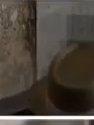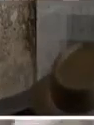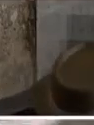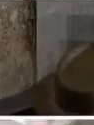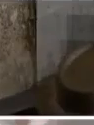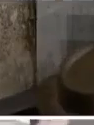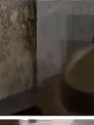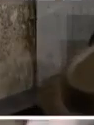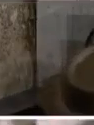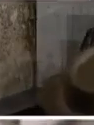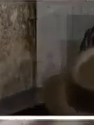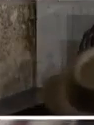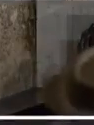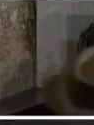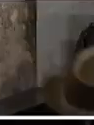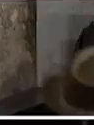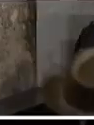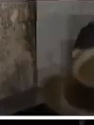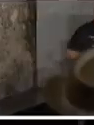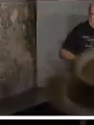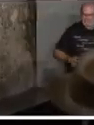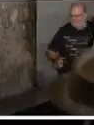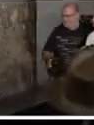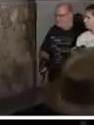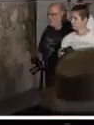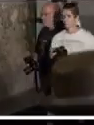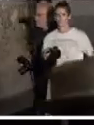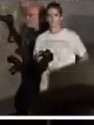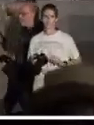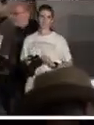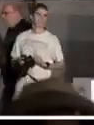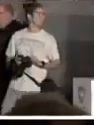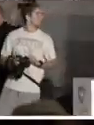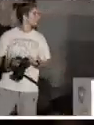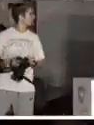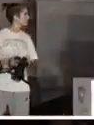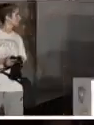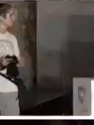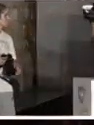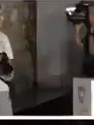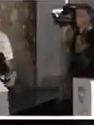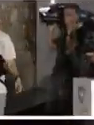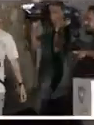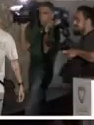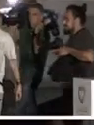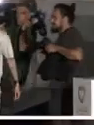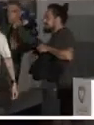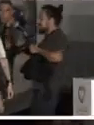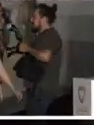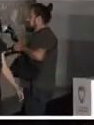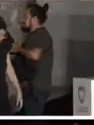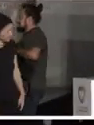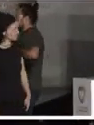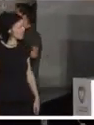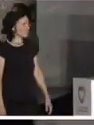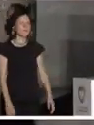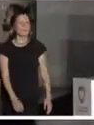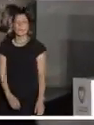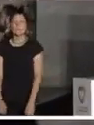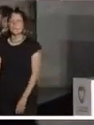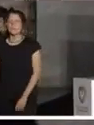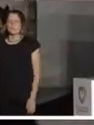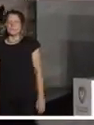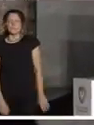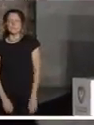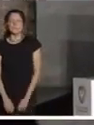no permita que nadie sueñe tus sueños esta tierra de